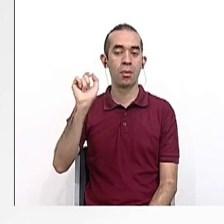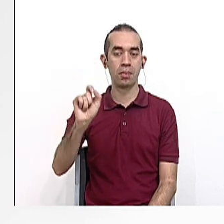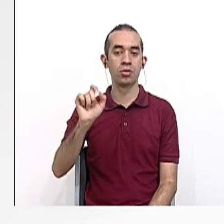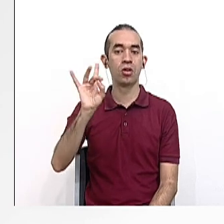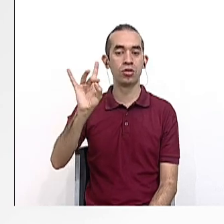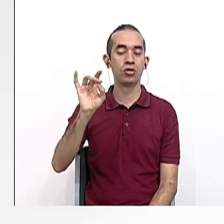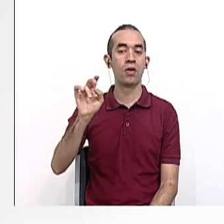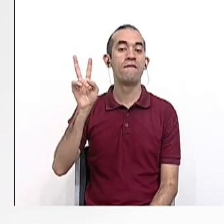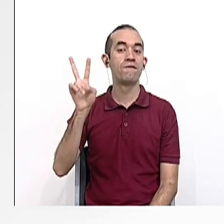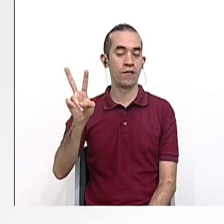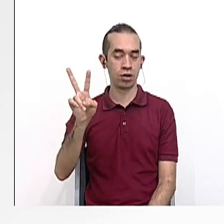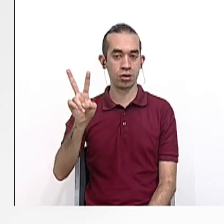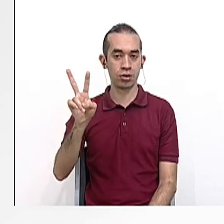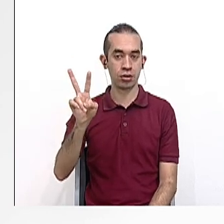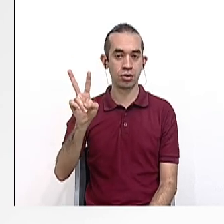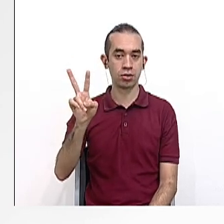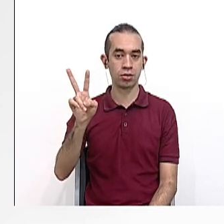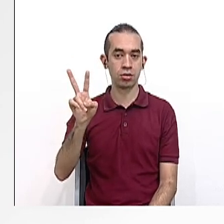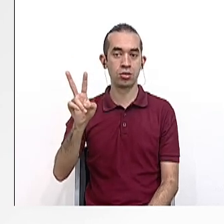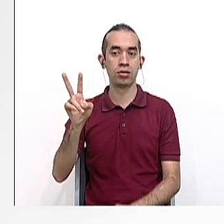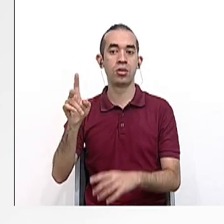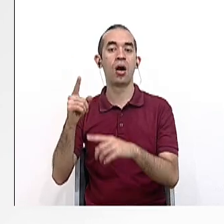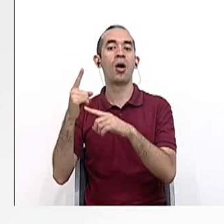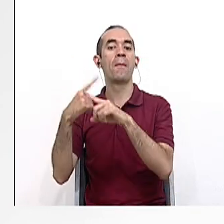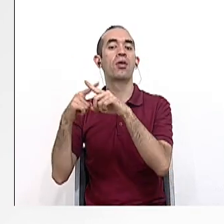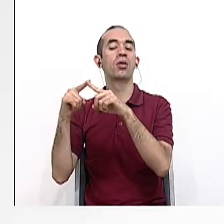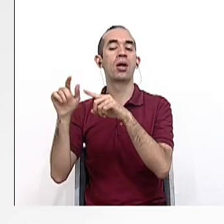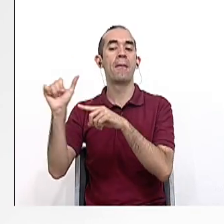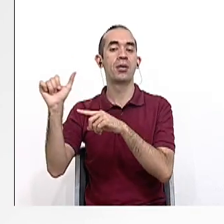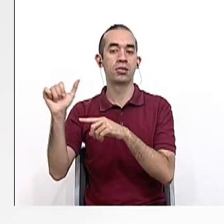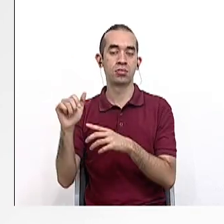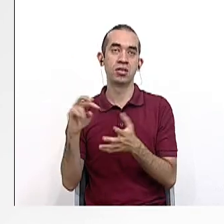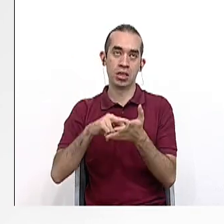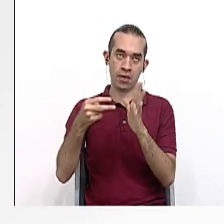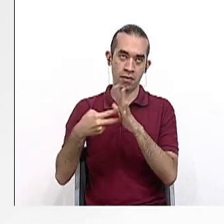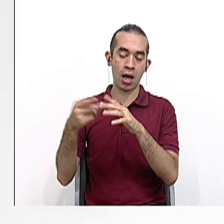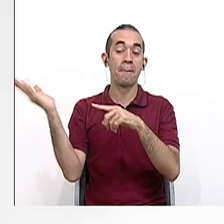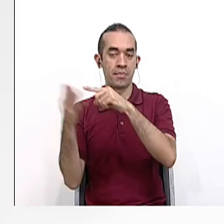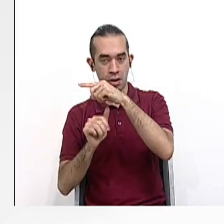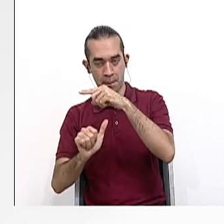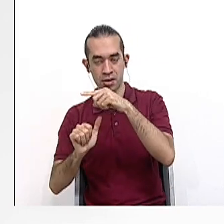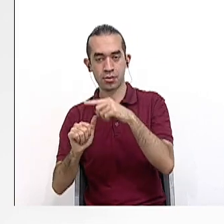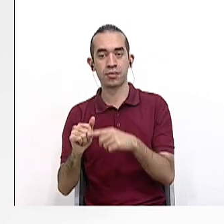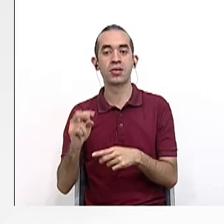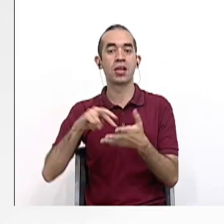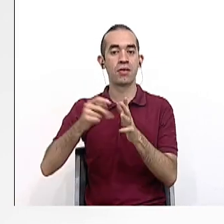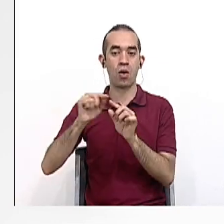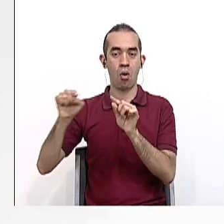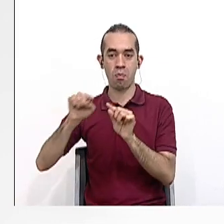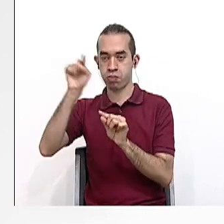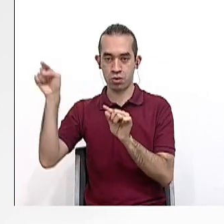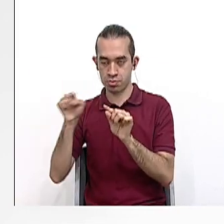138.8 voltios por ampere. Estos son ohmios, ¿verdad? Un voltio por ampere es un ohmio.